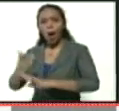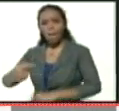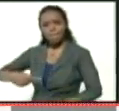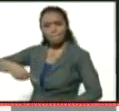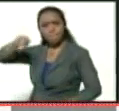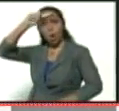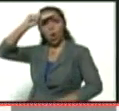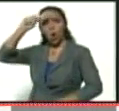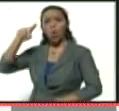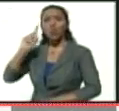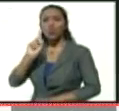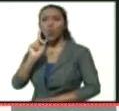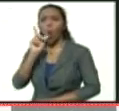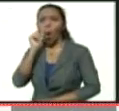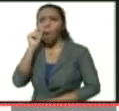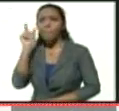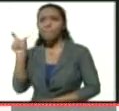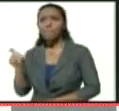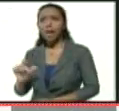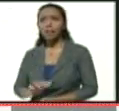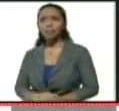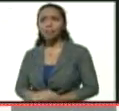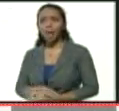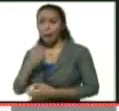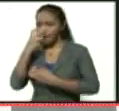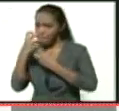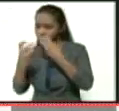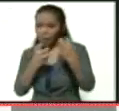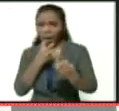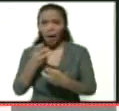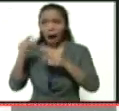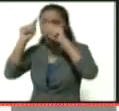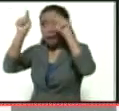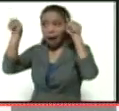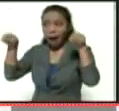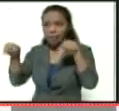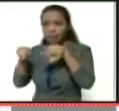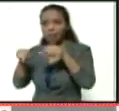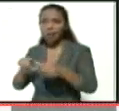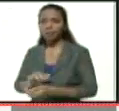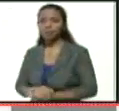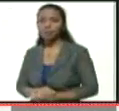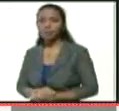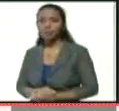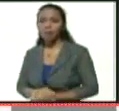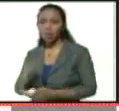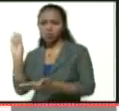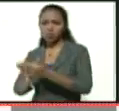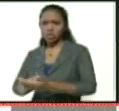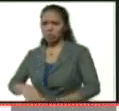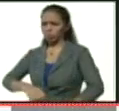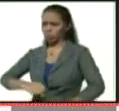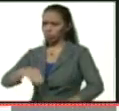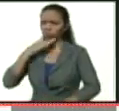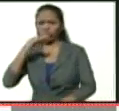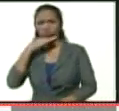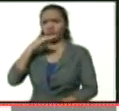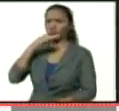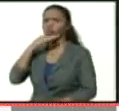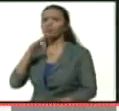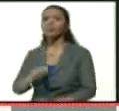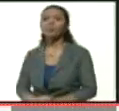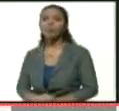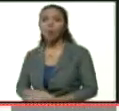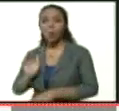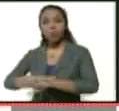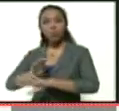uno de tus asiduos visitantes a la cartelera, Ochoa Antich. Se puso bravito, Ochoa Antich,